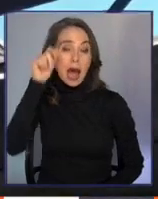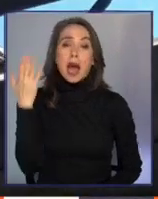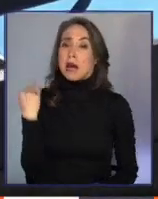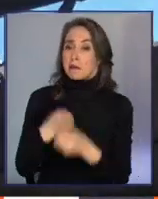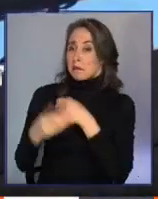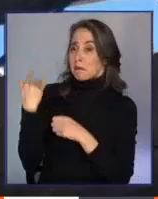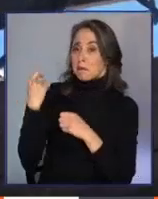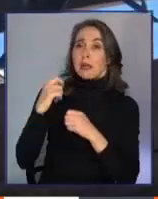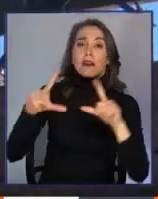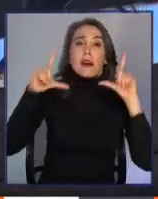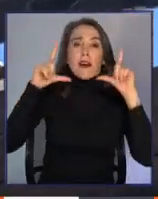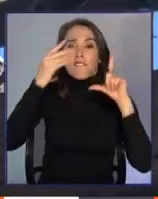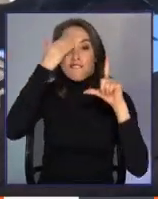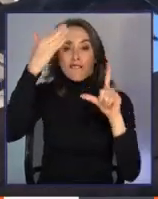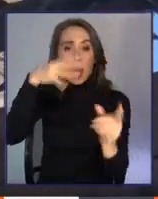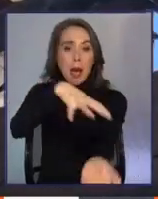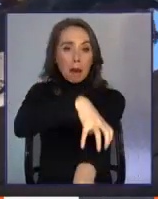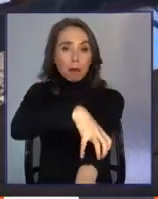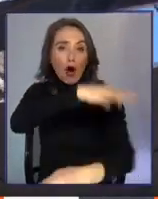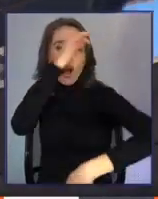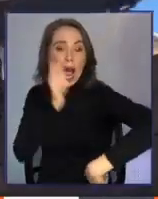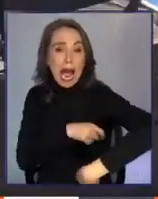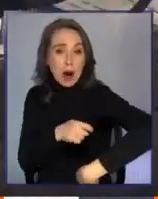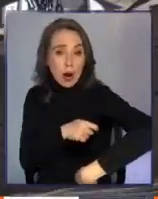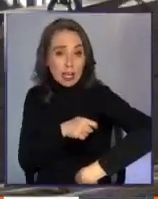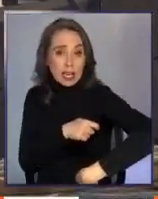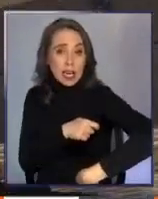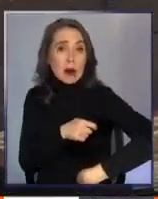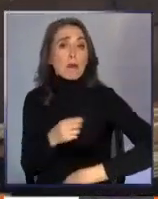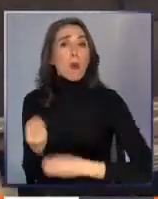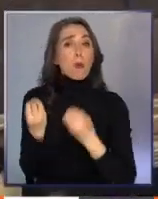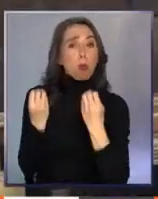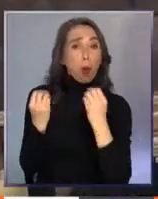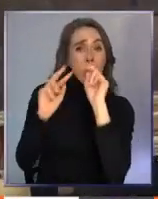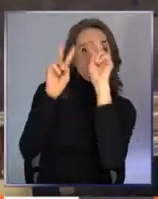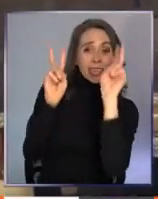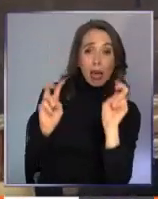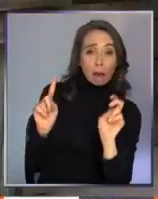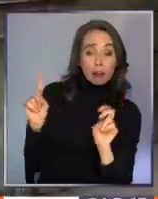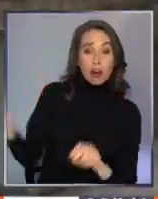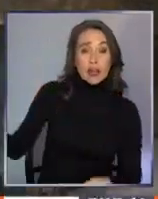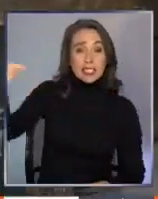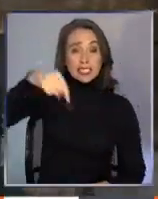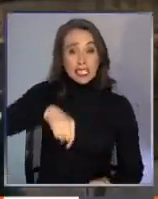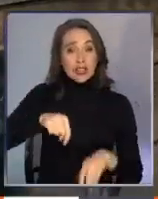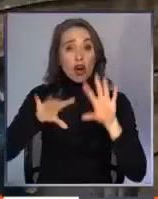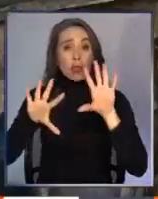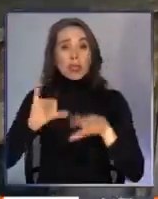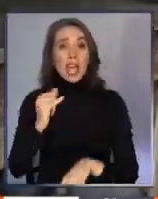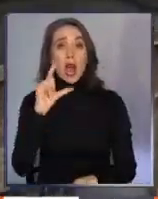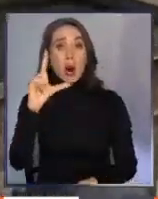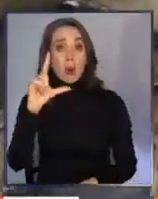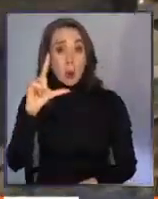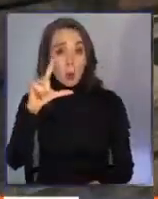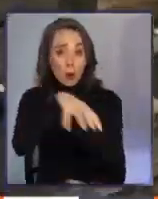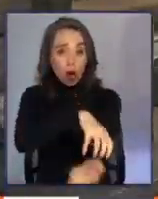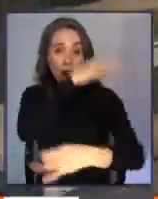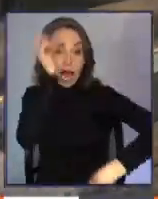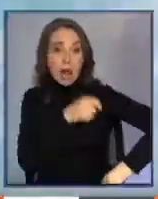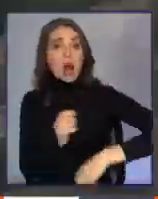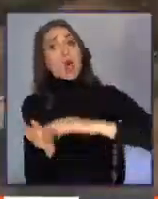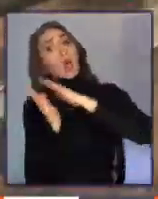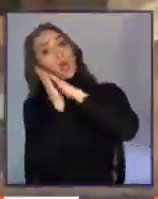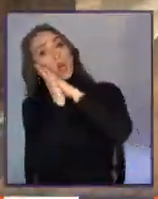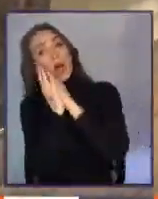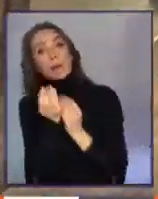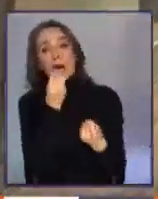ha hecho famoso en la región de la Araucanía, pero no por algo bueno. Desde su llegada el 10 de julio se ha dedicado a dormir y